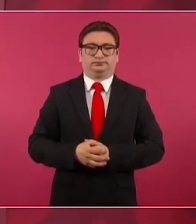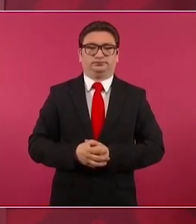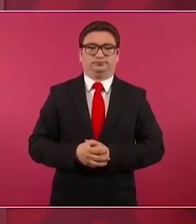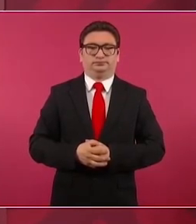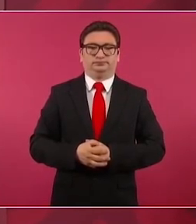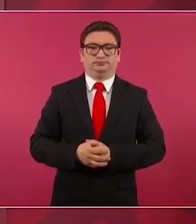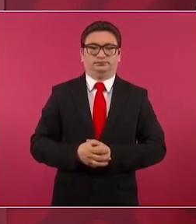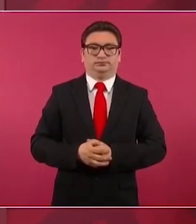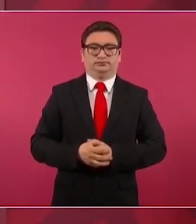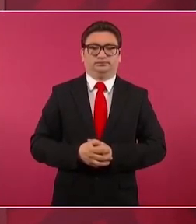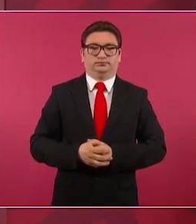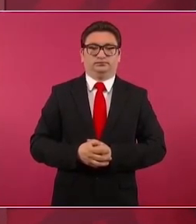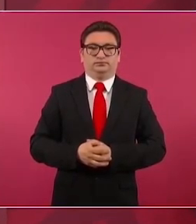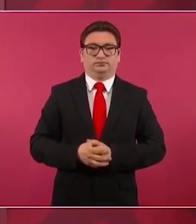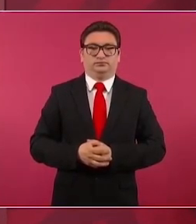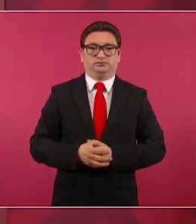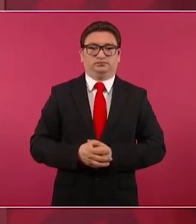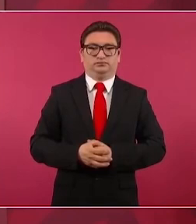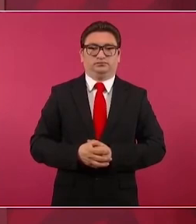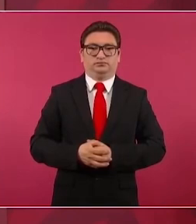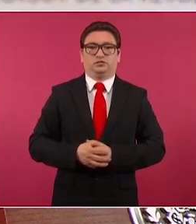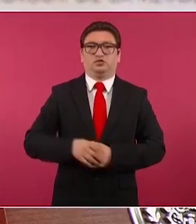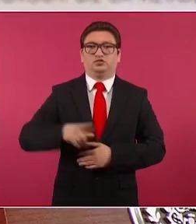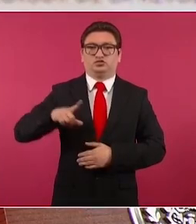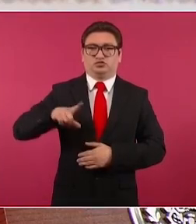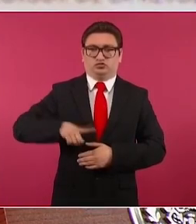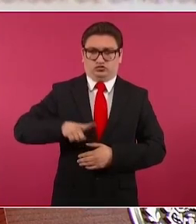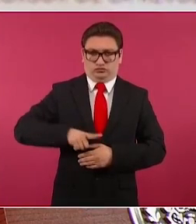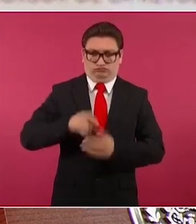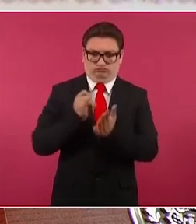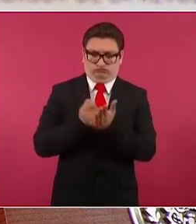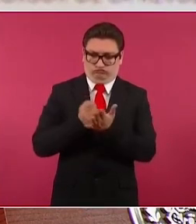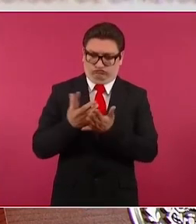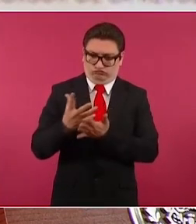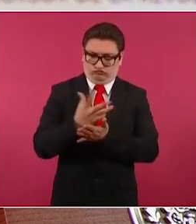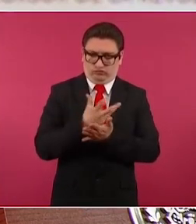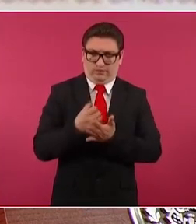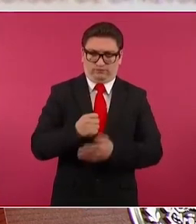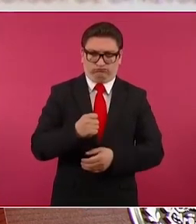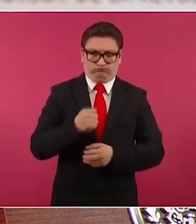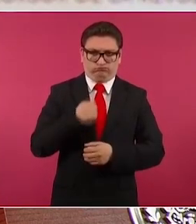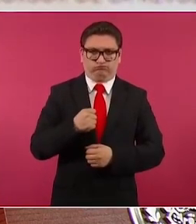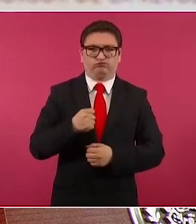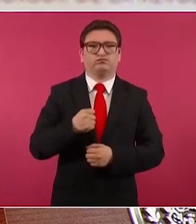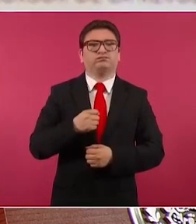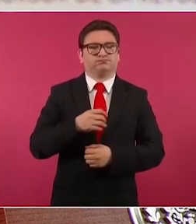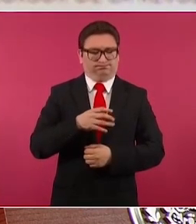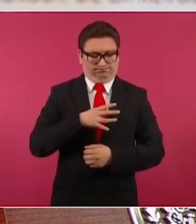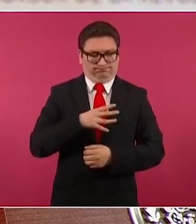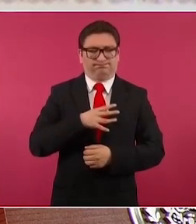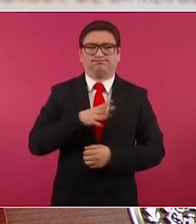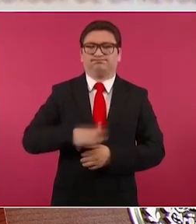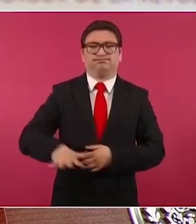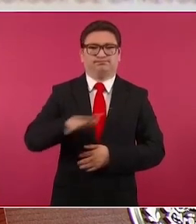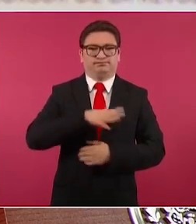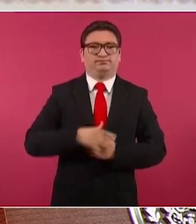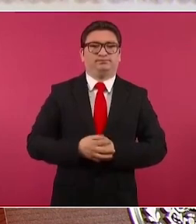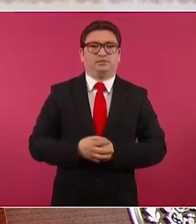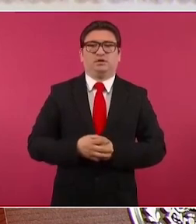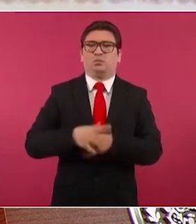Está fuerte la hacienda pública de nuestro país y se